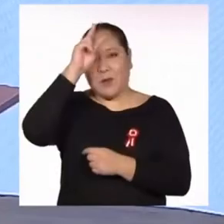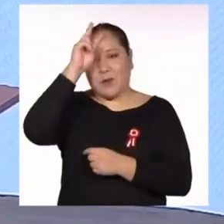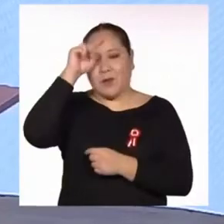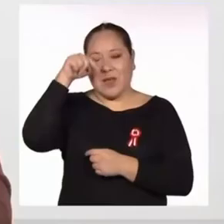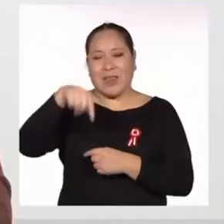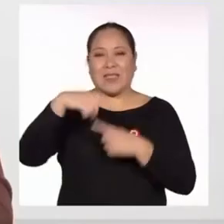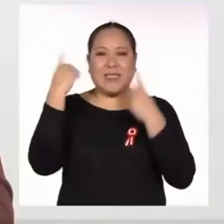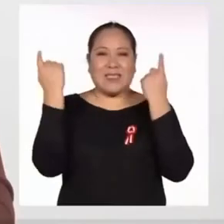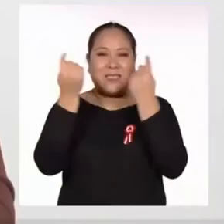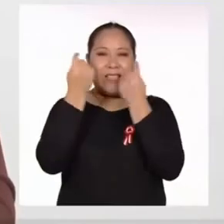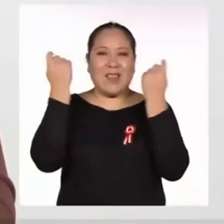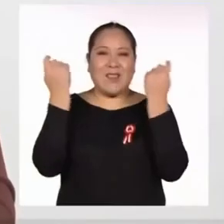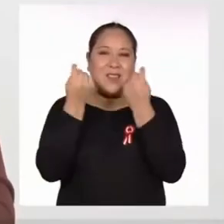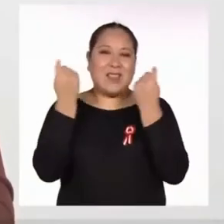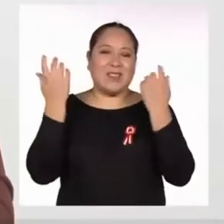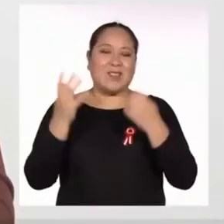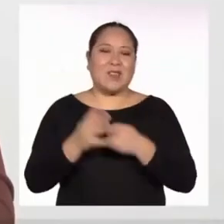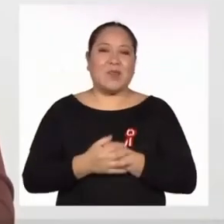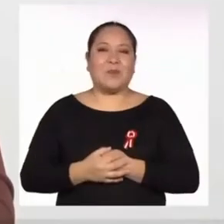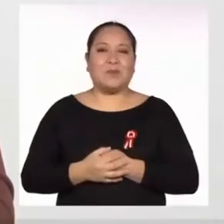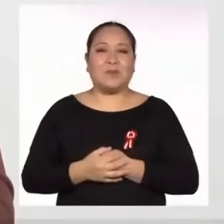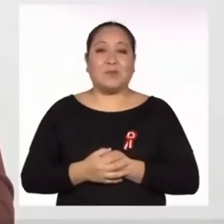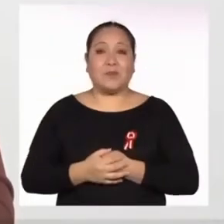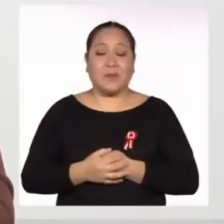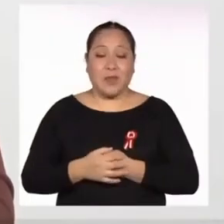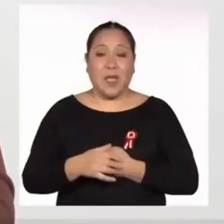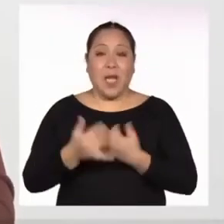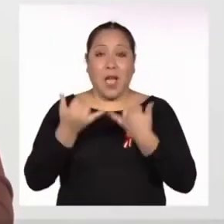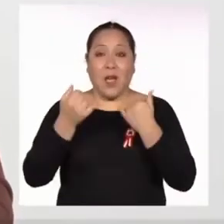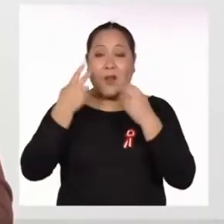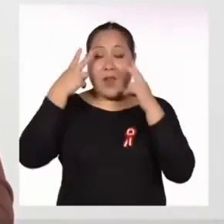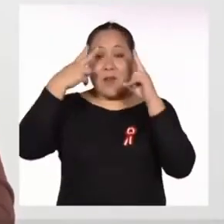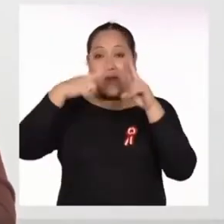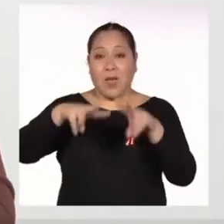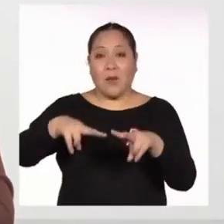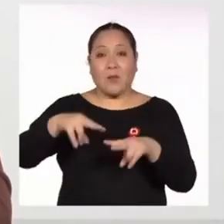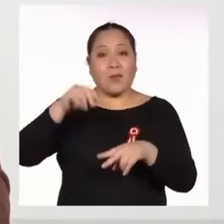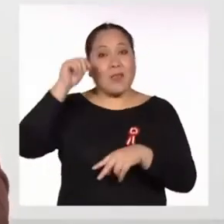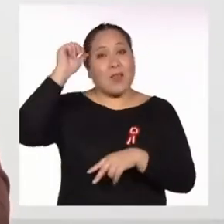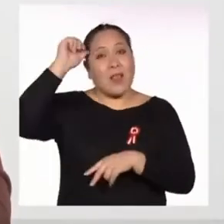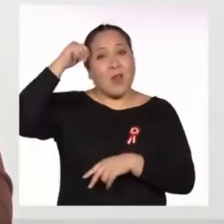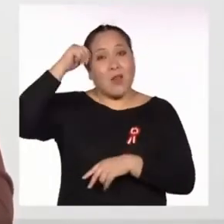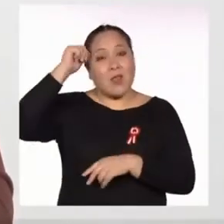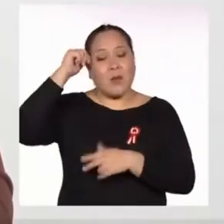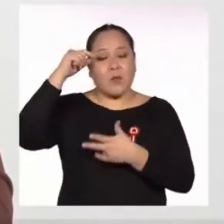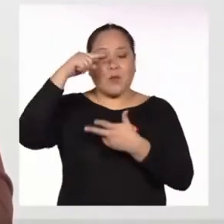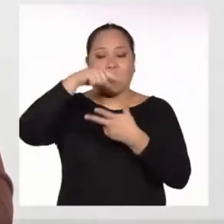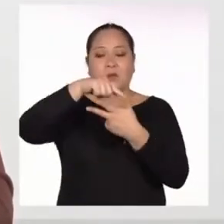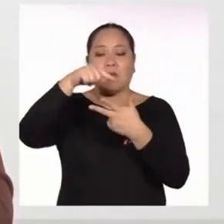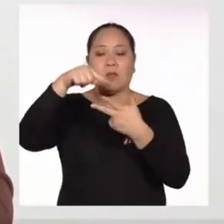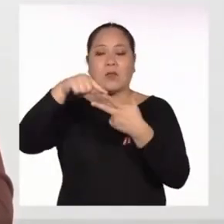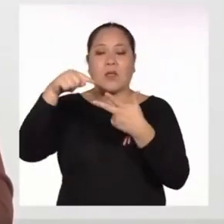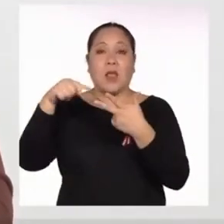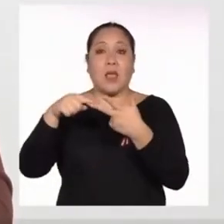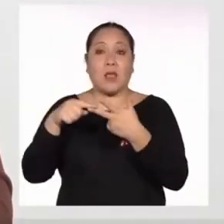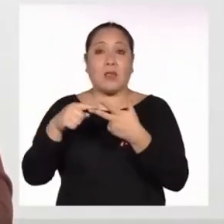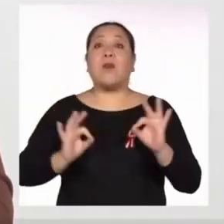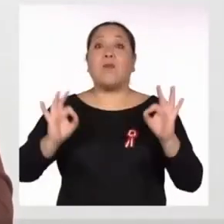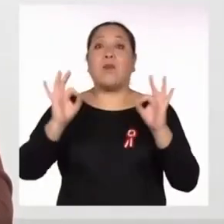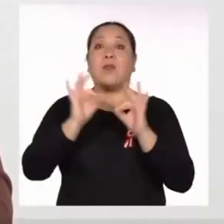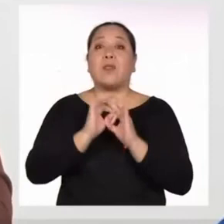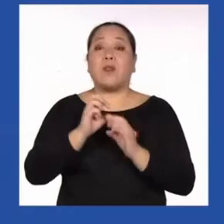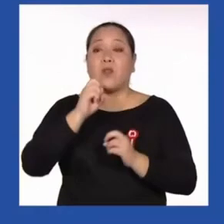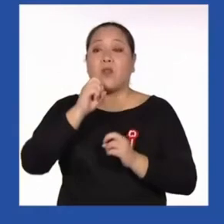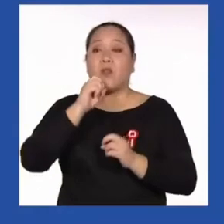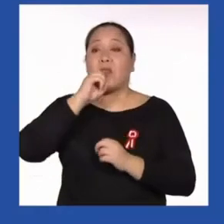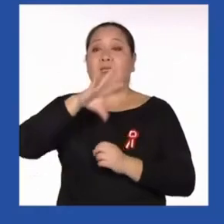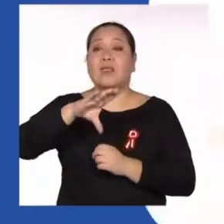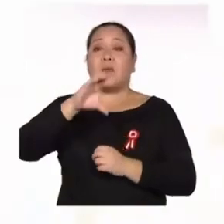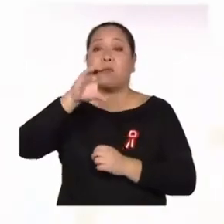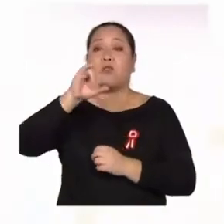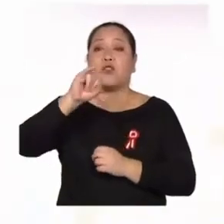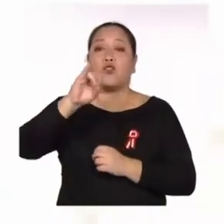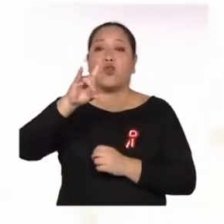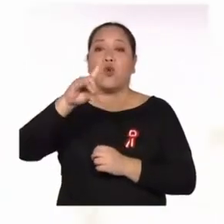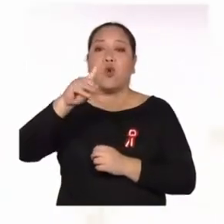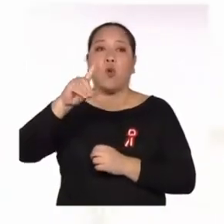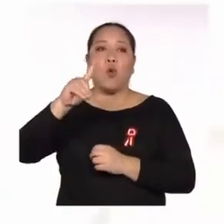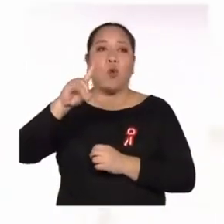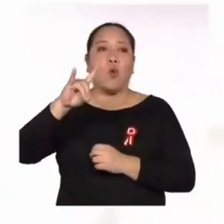para ti ahora quiero que veamos y recordemos tres aspectos importantes cuando había ciudadanía